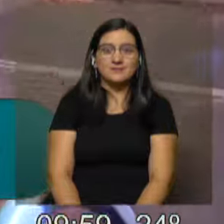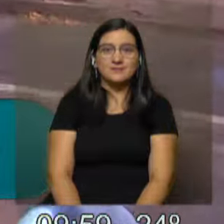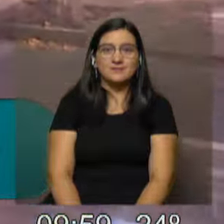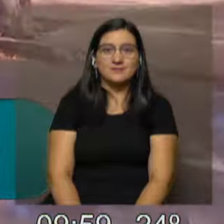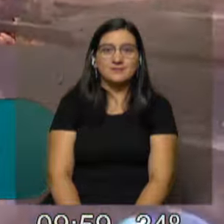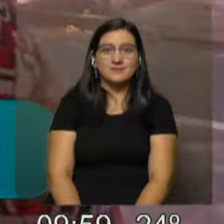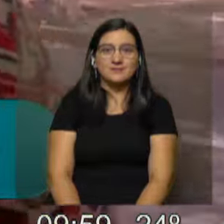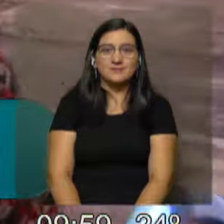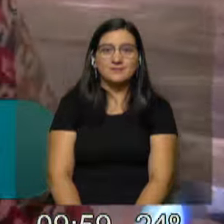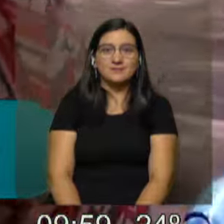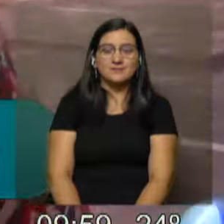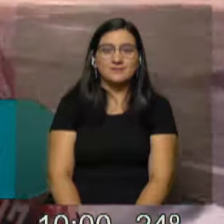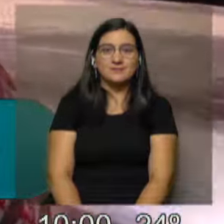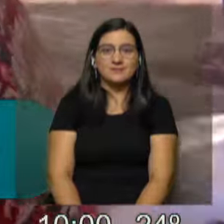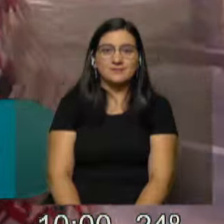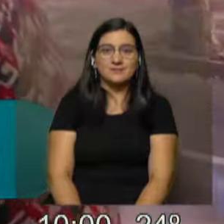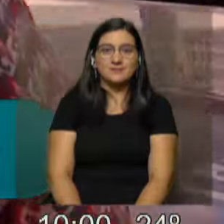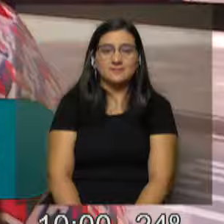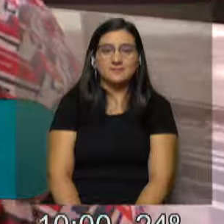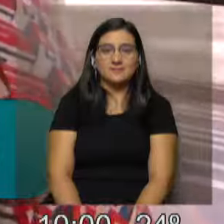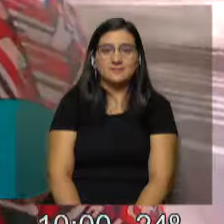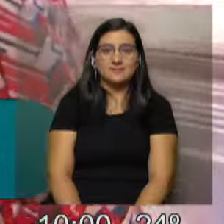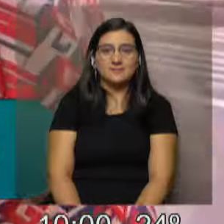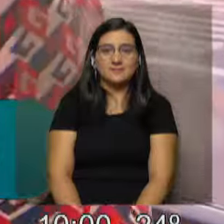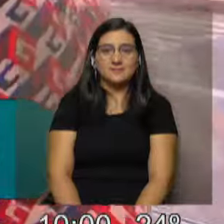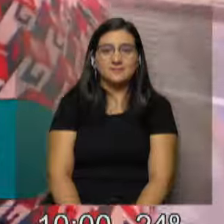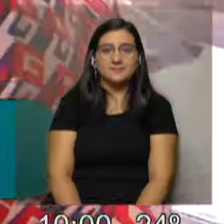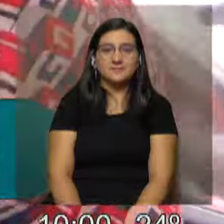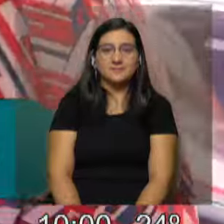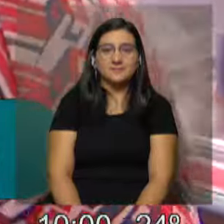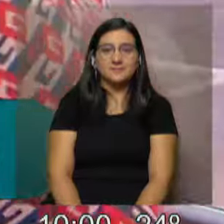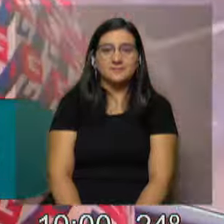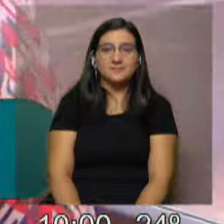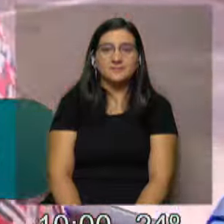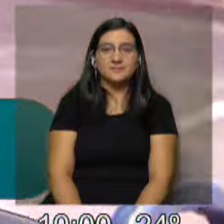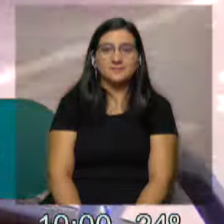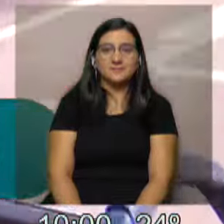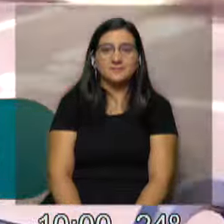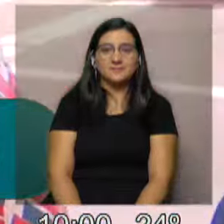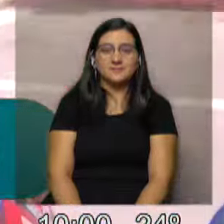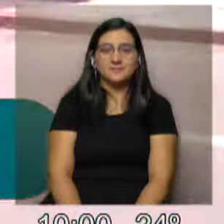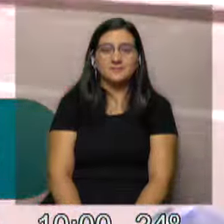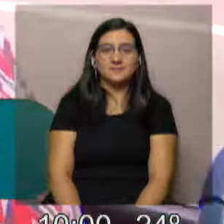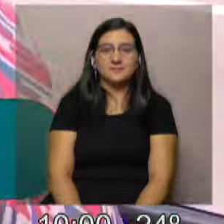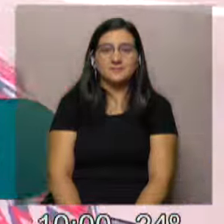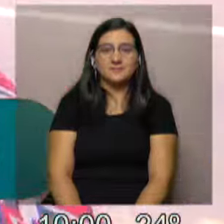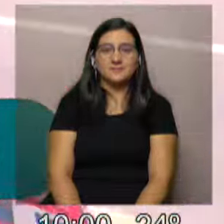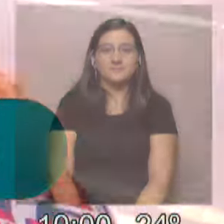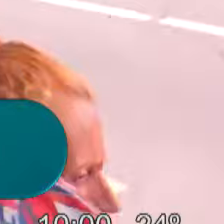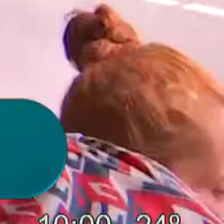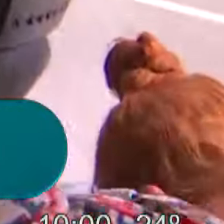está demostrado que yo soy el animal. ¿A quién van a matar o van